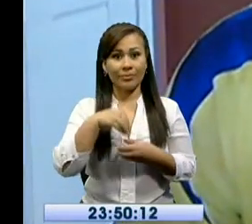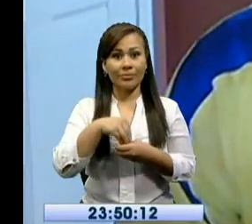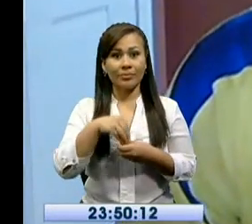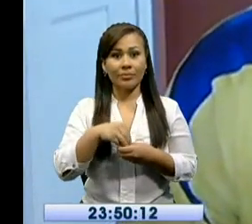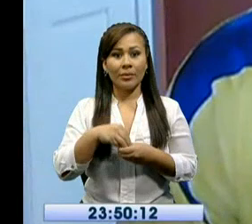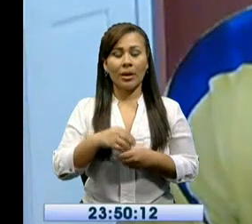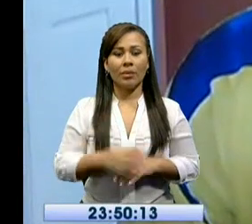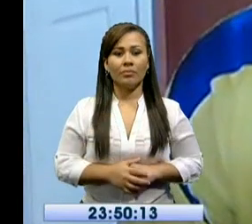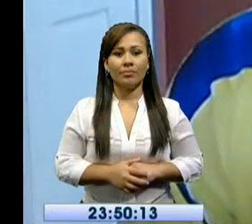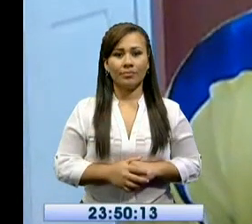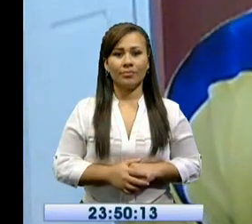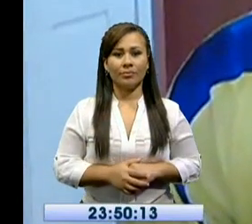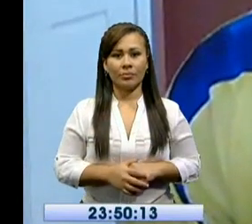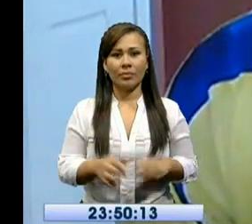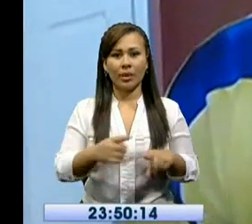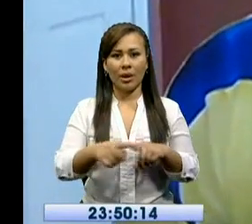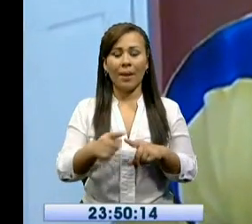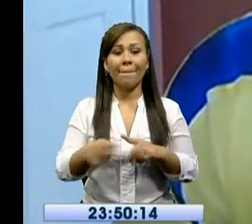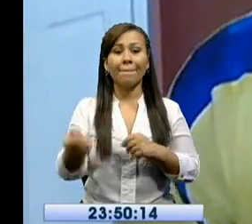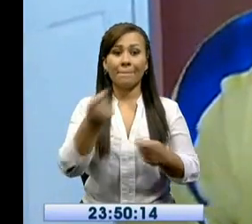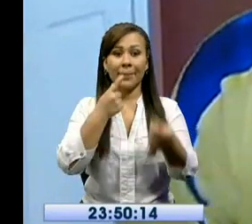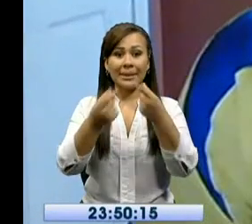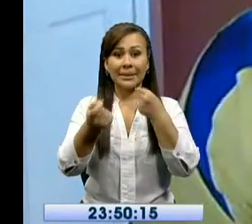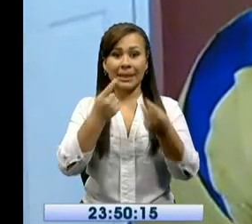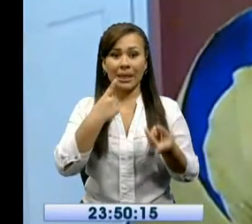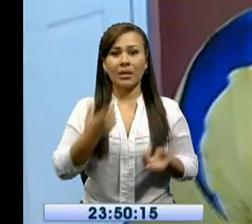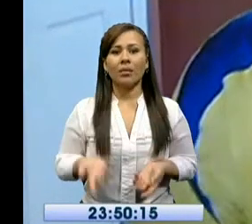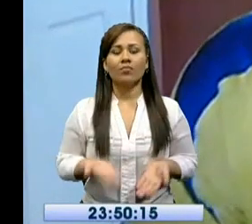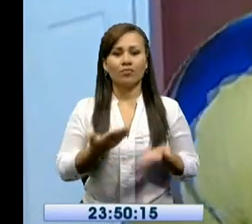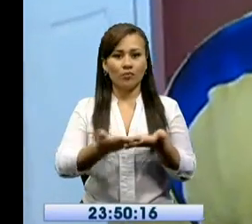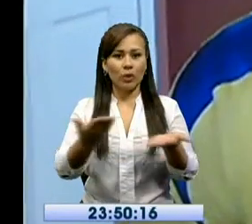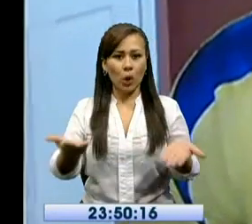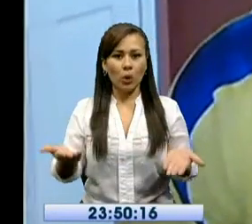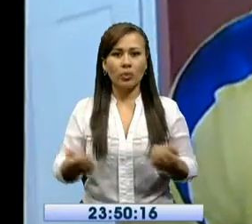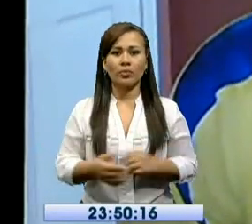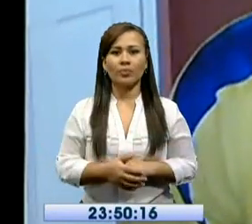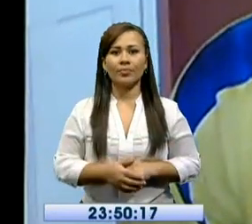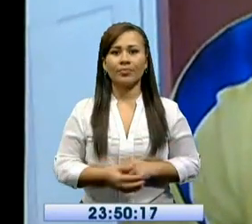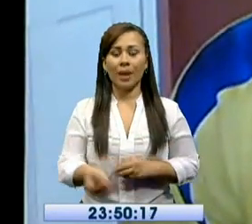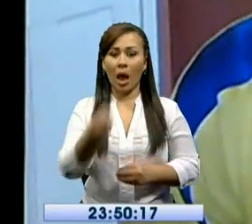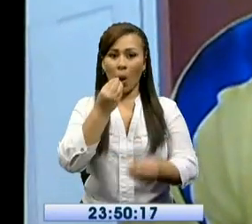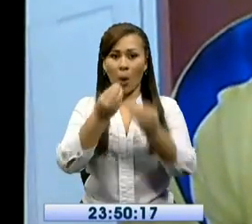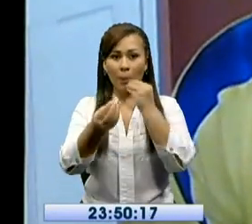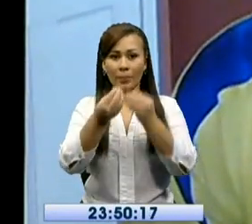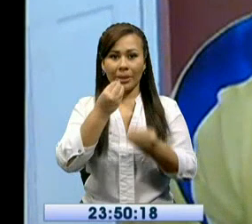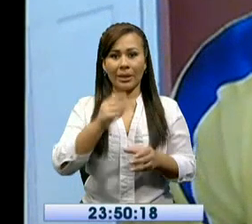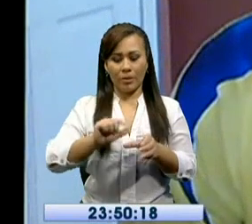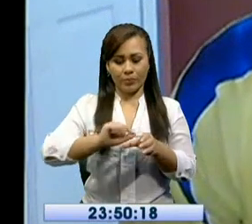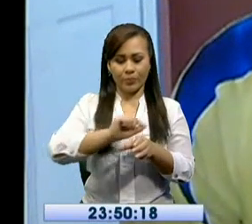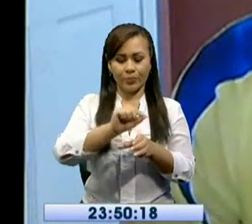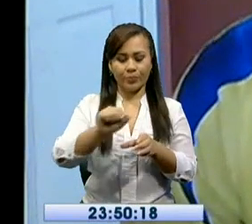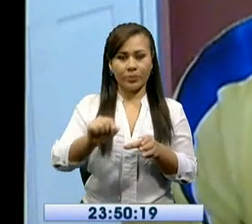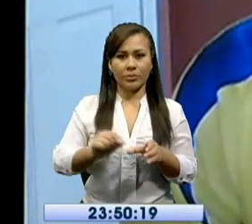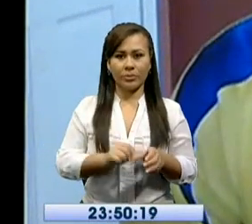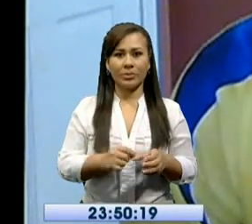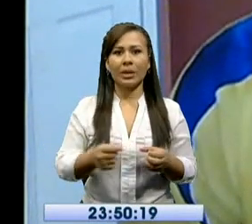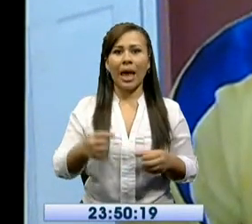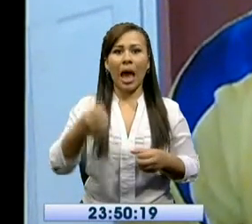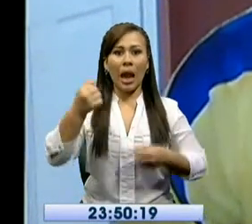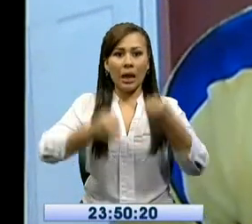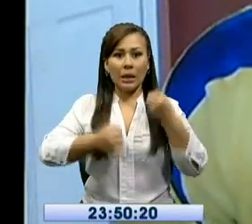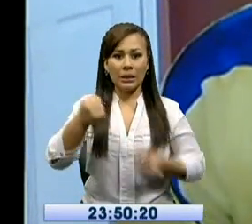básicamente cuestiones de medicinas e insumos, además de alimentos no perecibles como tarros de